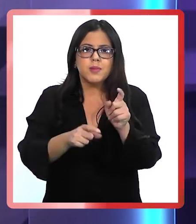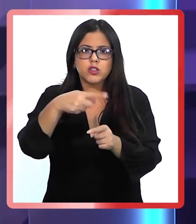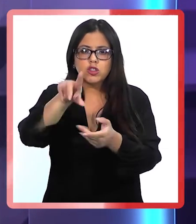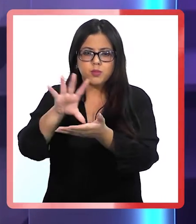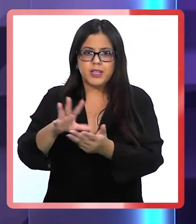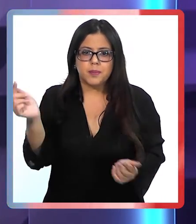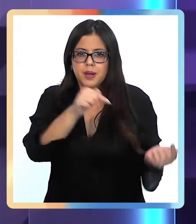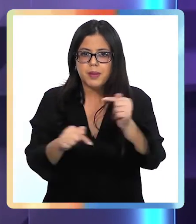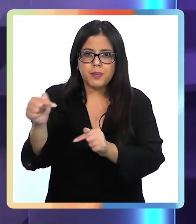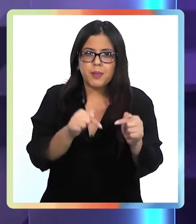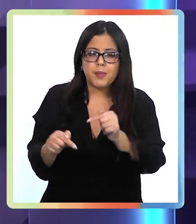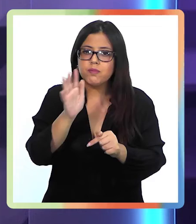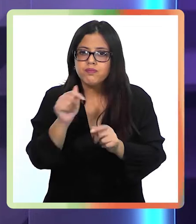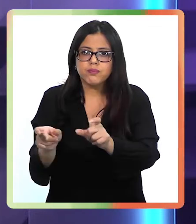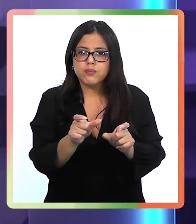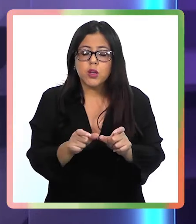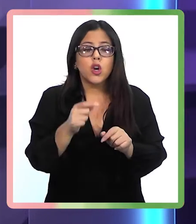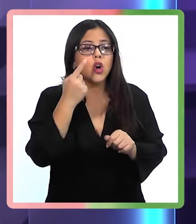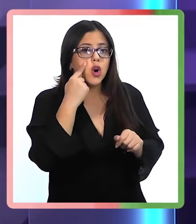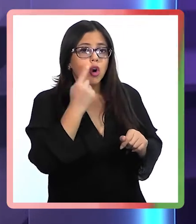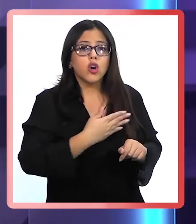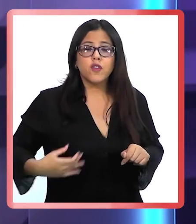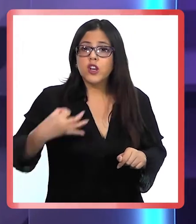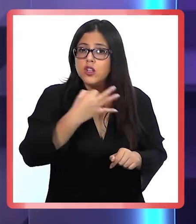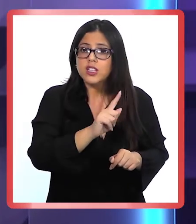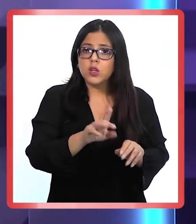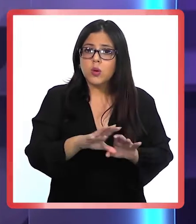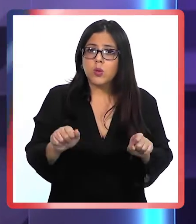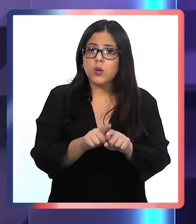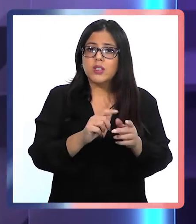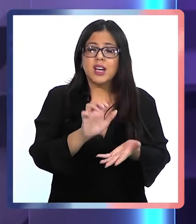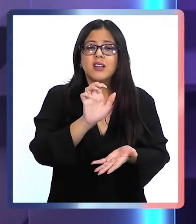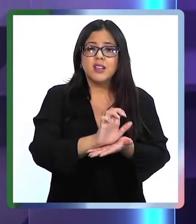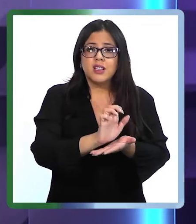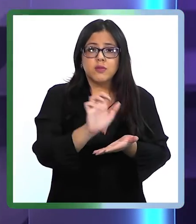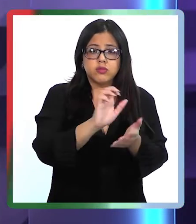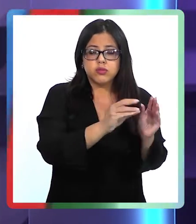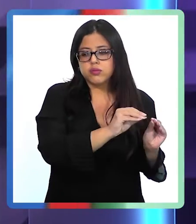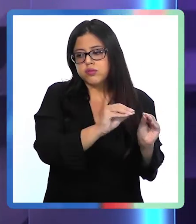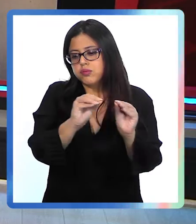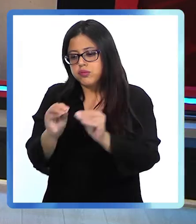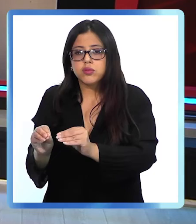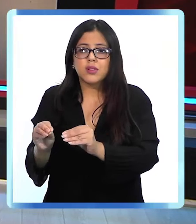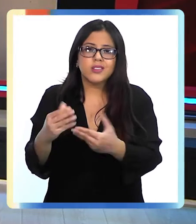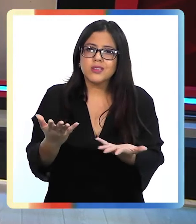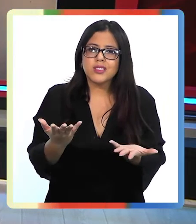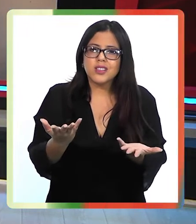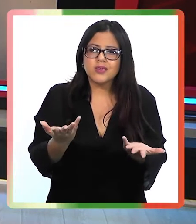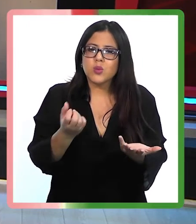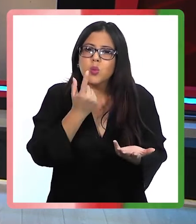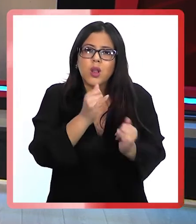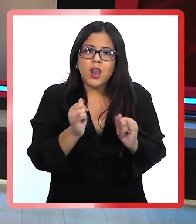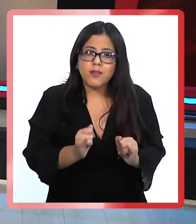de migrantes. Yo le pregunto, si el gobierno ha dicho que no es partidario de seguir extendiendo indefinidamente el estado de excepción, entonces, ¿cuál es el camino?